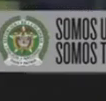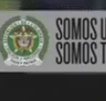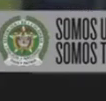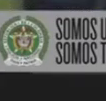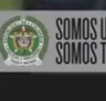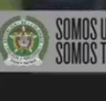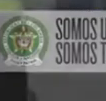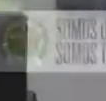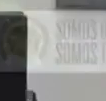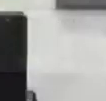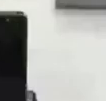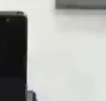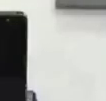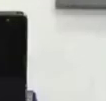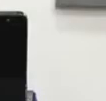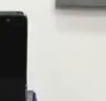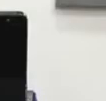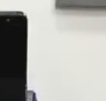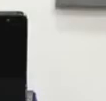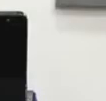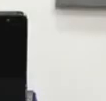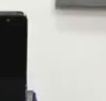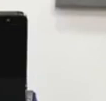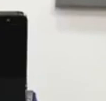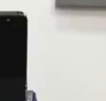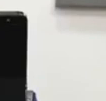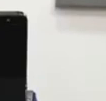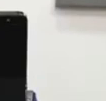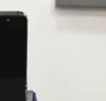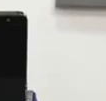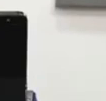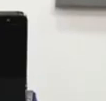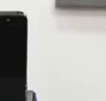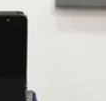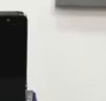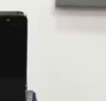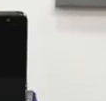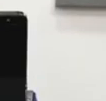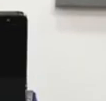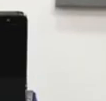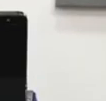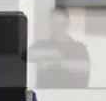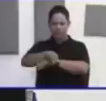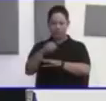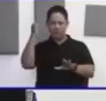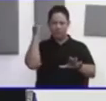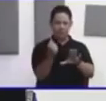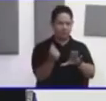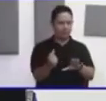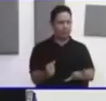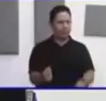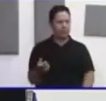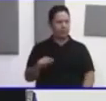caso donde perdió la vida un ciudadano, un vigilante, que es un caso por hurto, donde también logramos